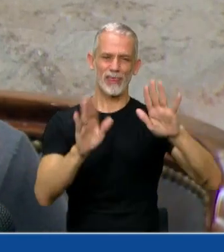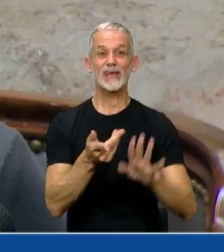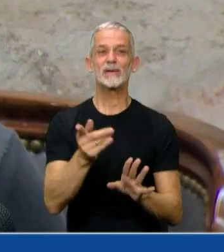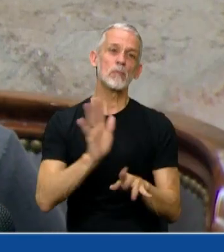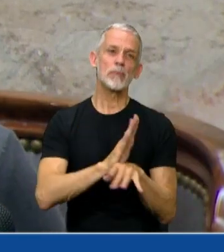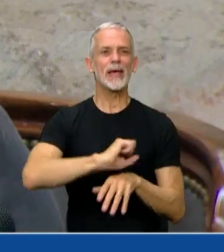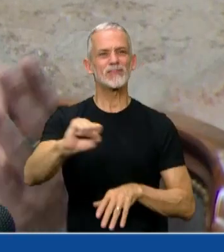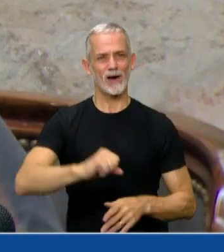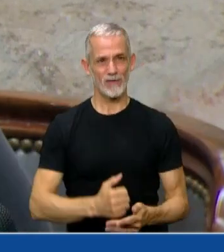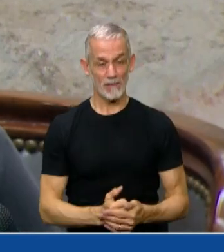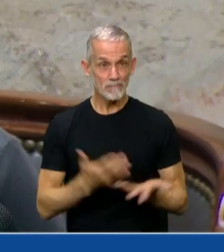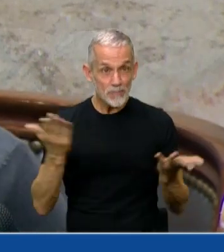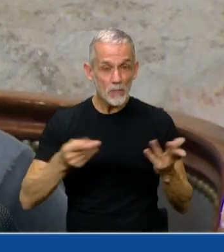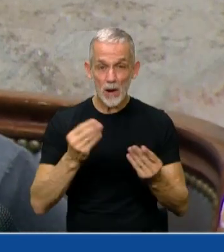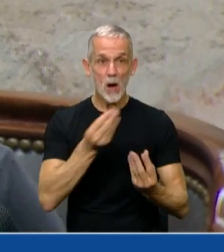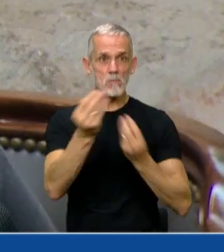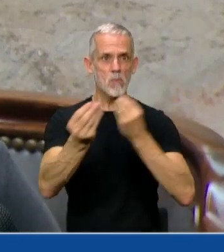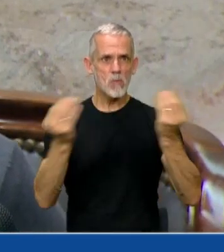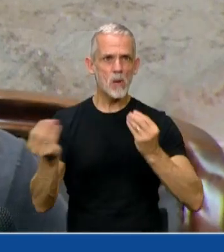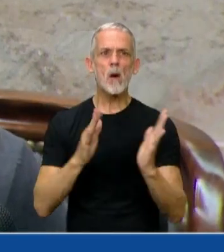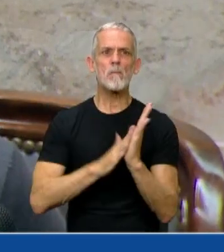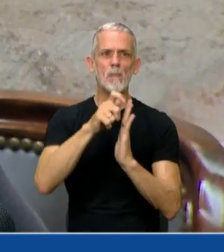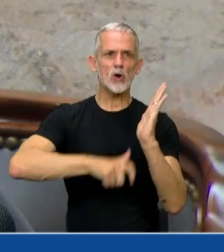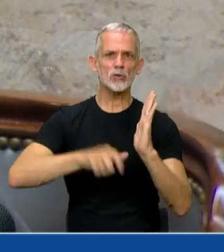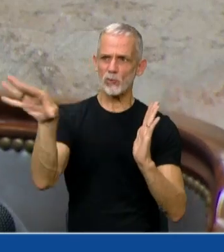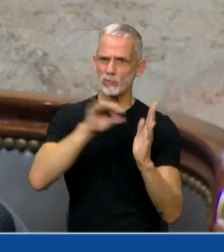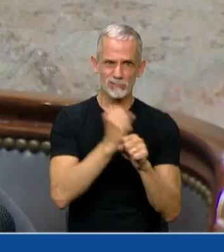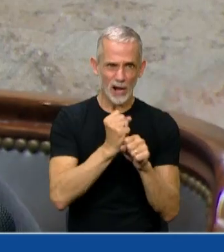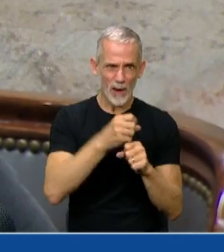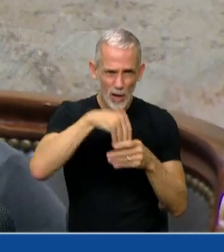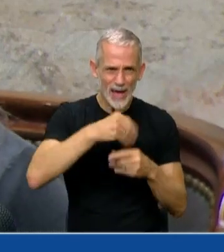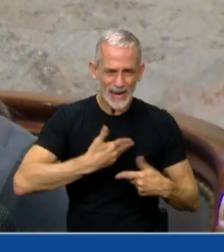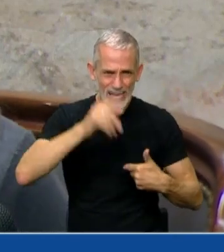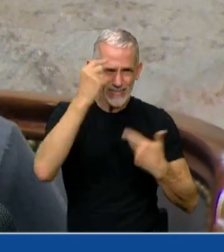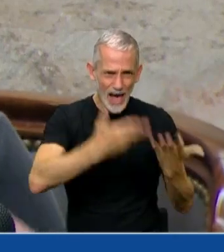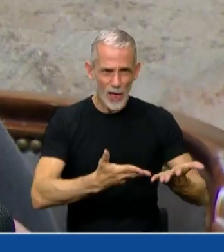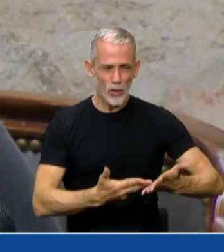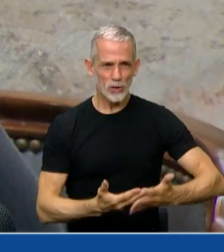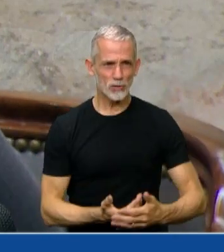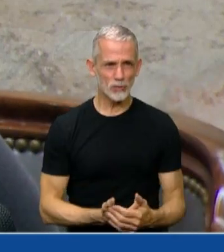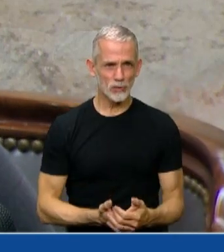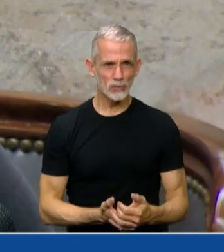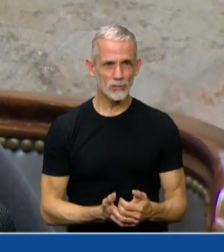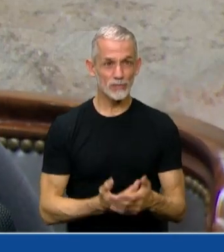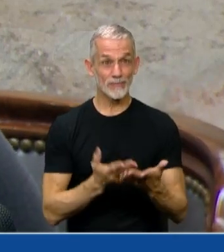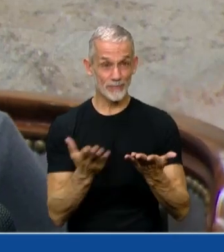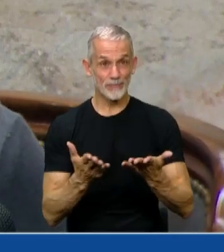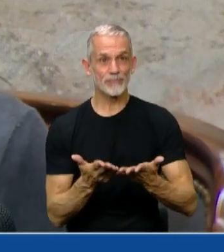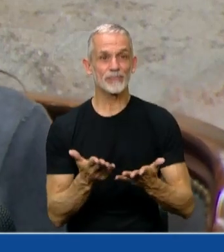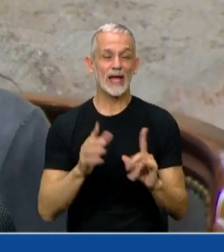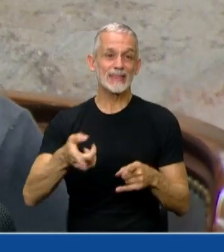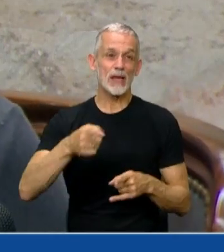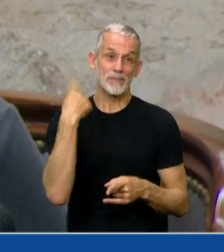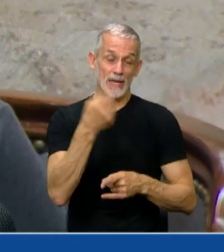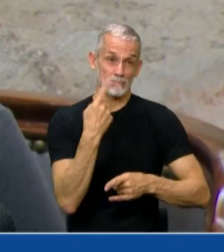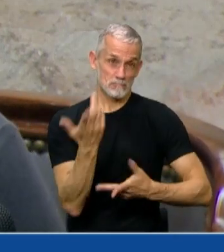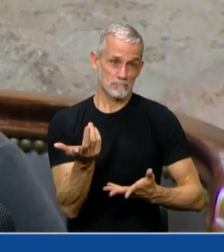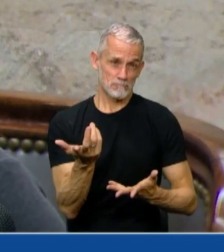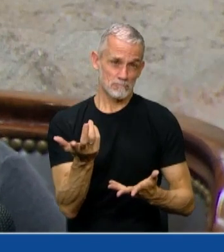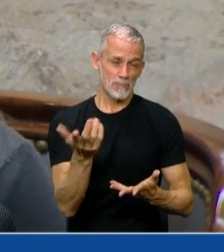fraude, empleando trabajadoras y trabajadores como monotributo. En ese punto también quiero decir,